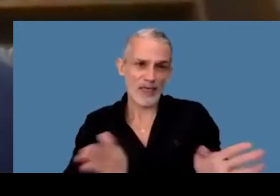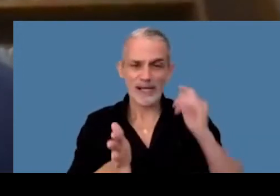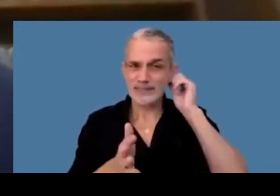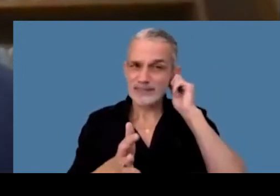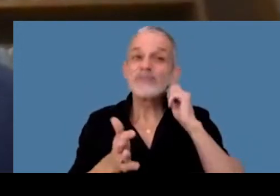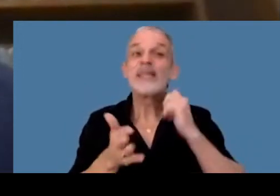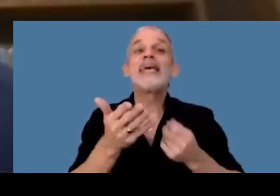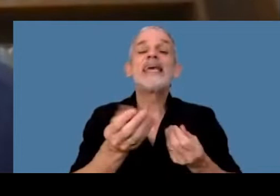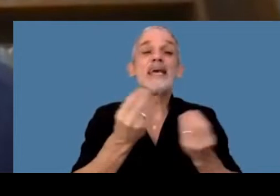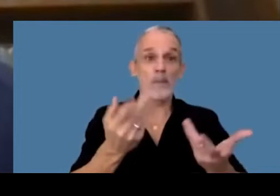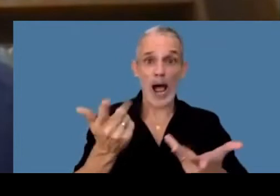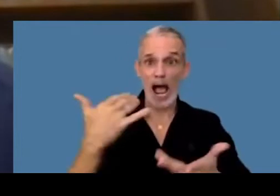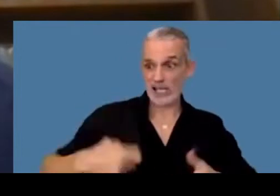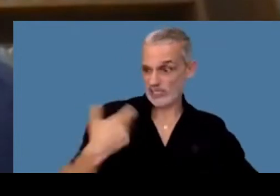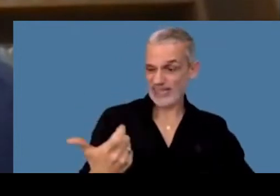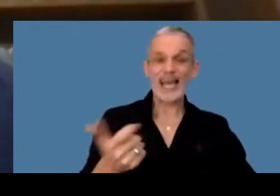por empresa.